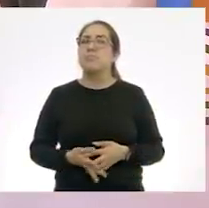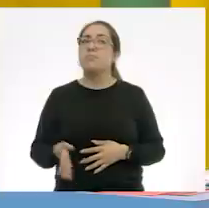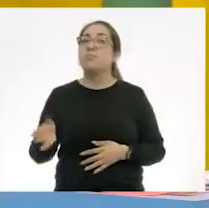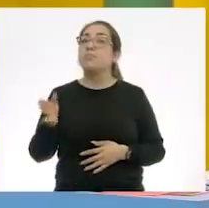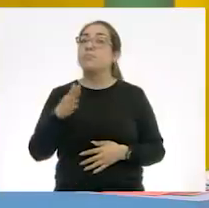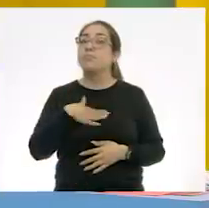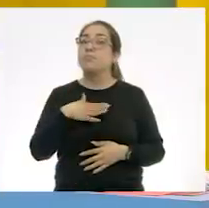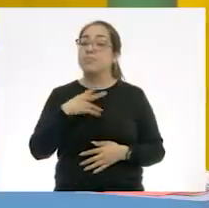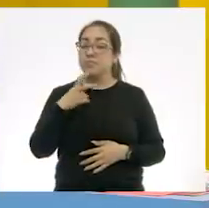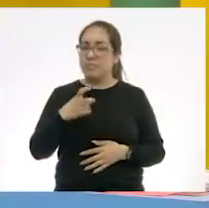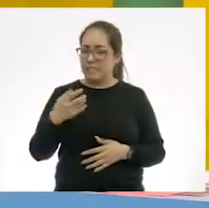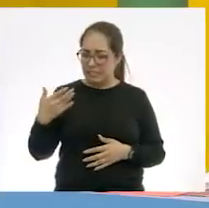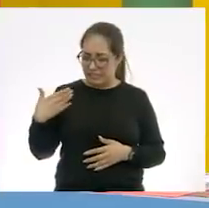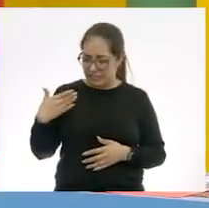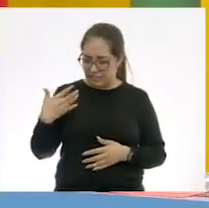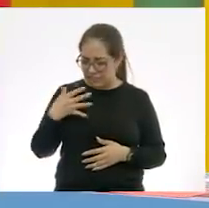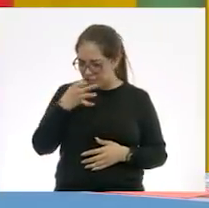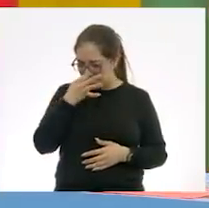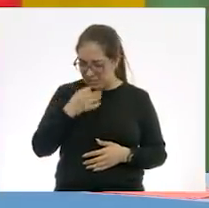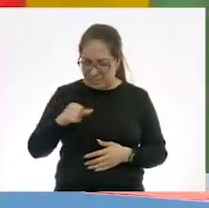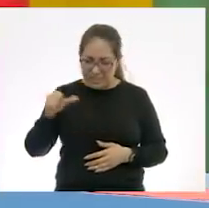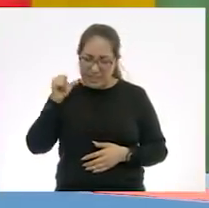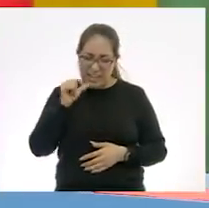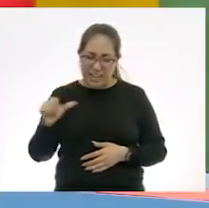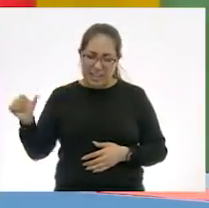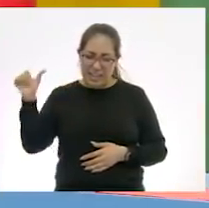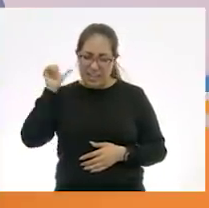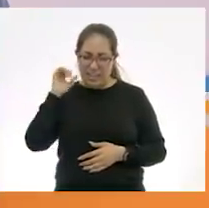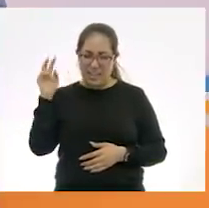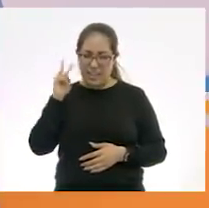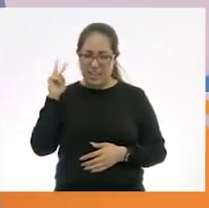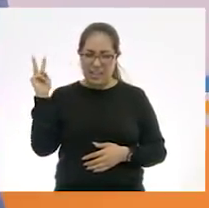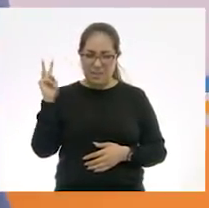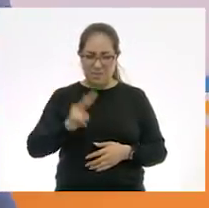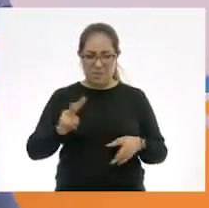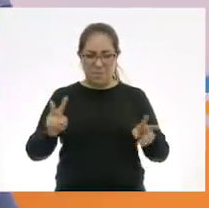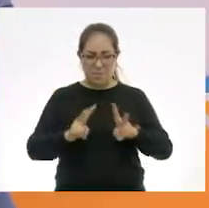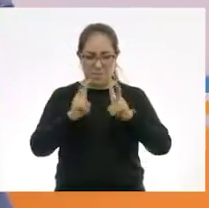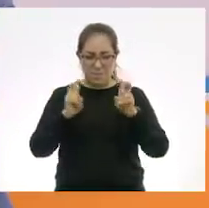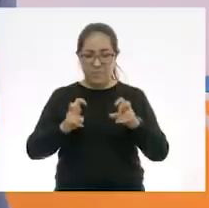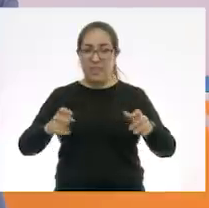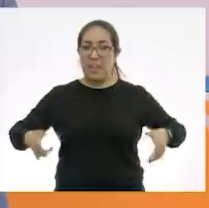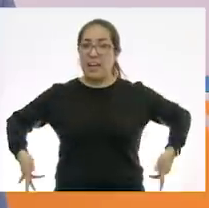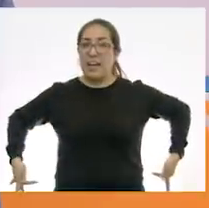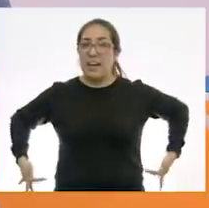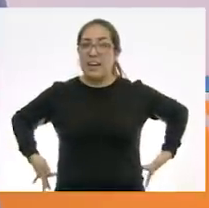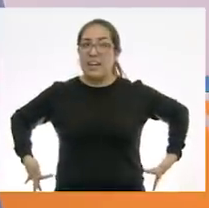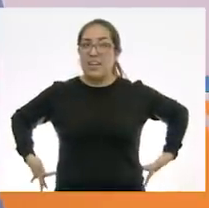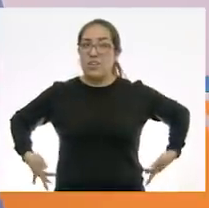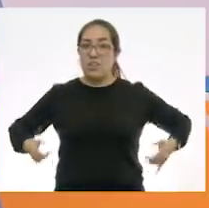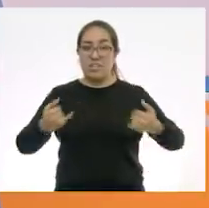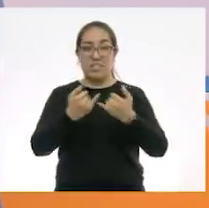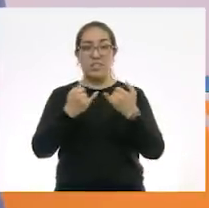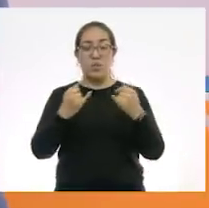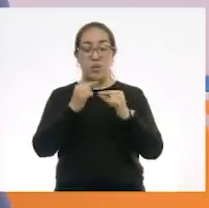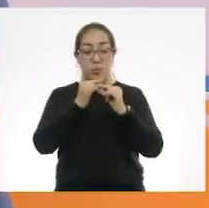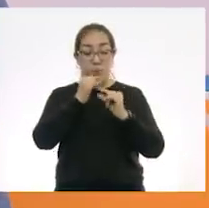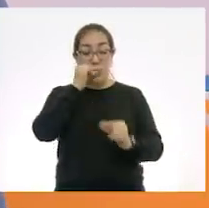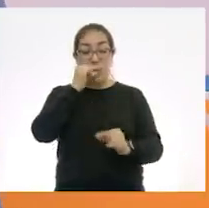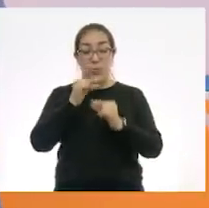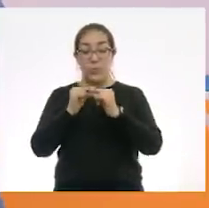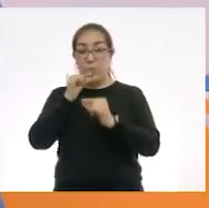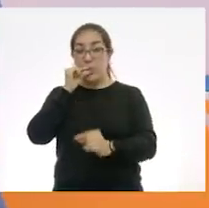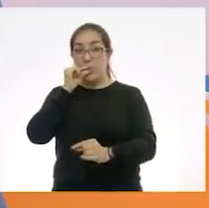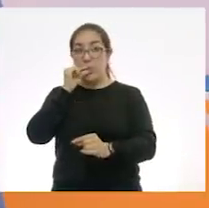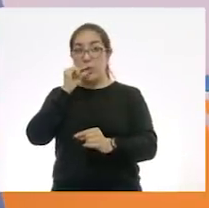tenemos más reciente porque lo vimos ayer, ¿verdad? Ayer. Y entonces, los riñones... Como dos popotes. Ajá. Que conectaban